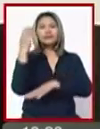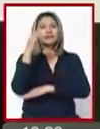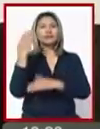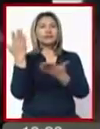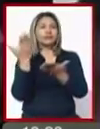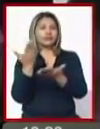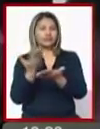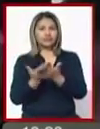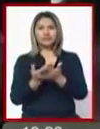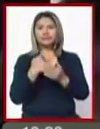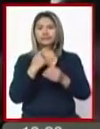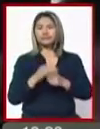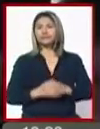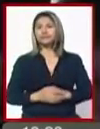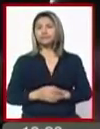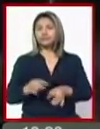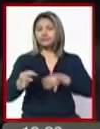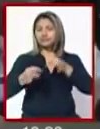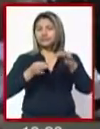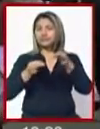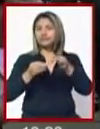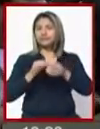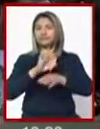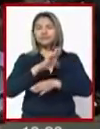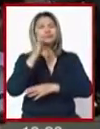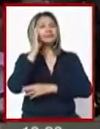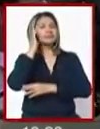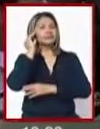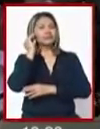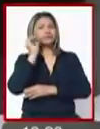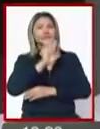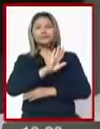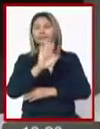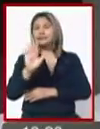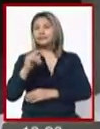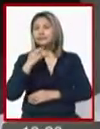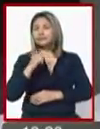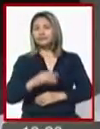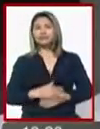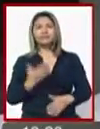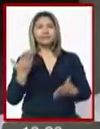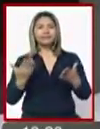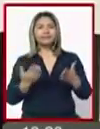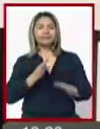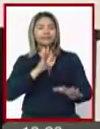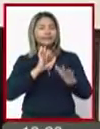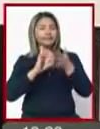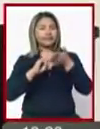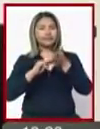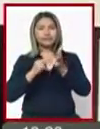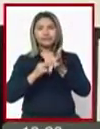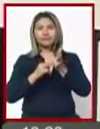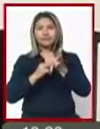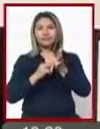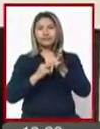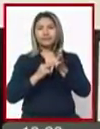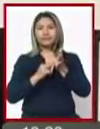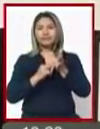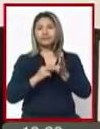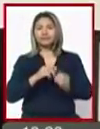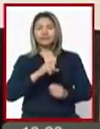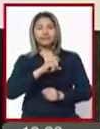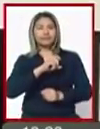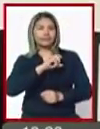que ellos nos hagan conocer su experiencia. De repente, cuando hablamos de esa lógica del policía